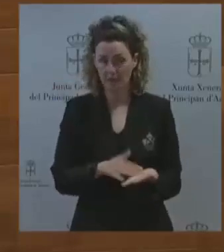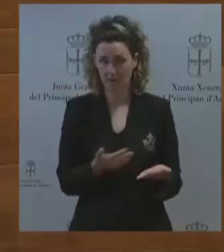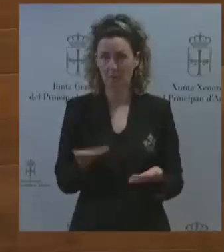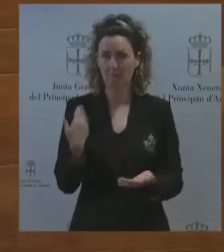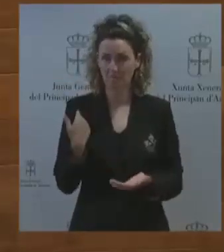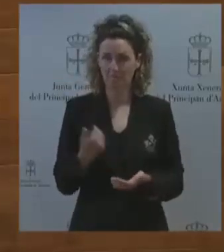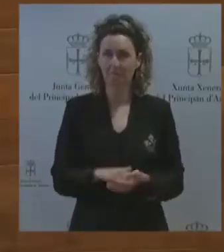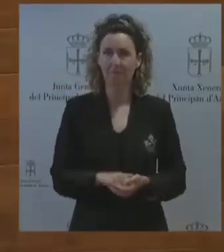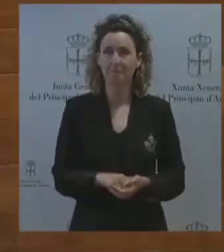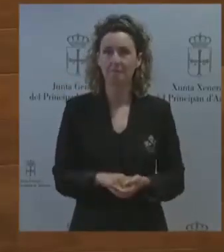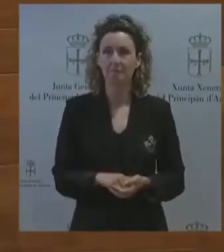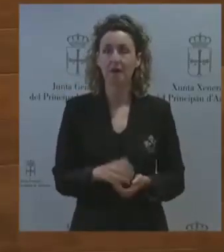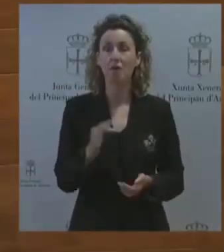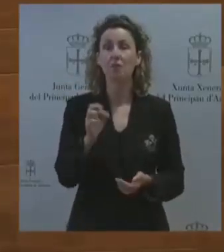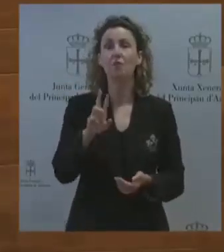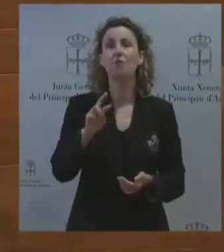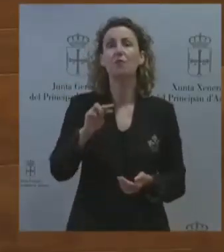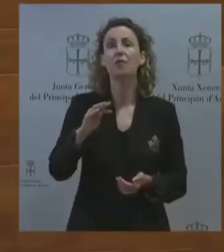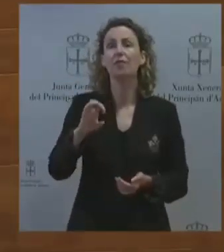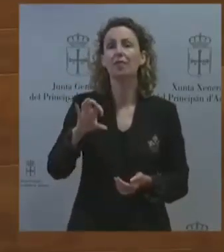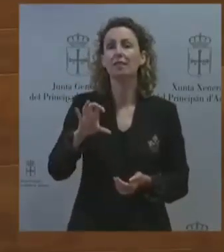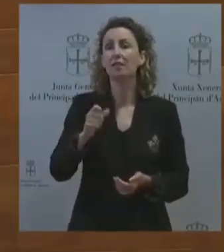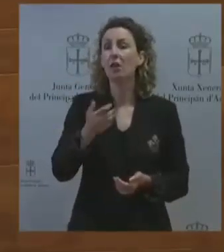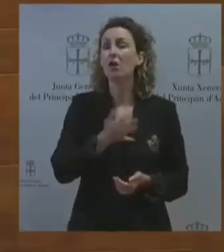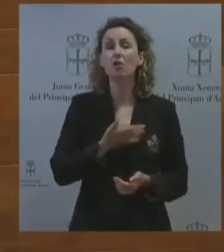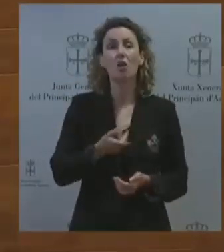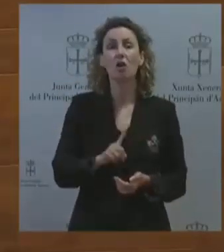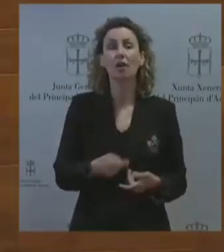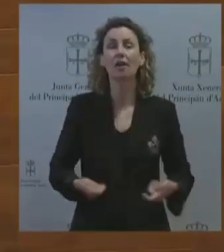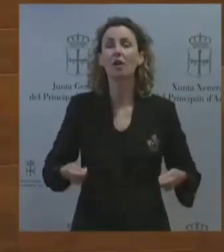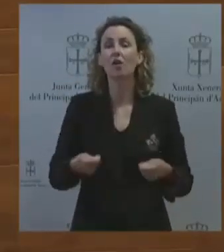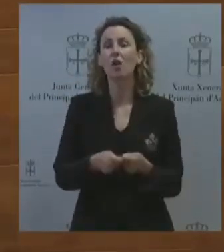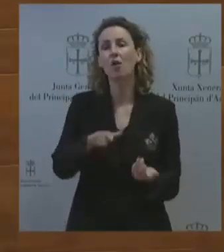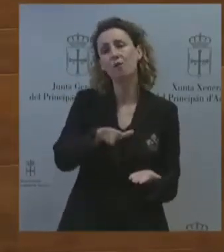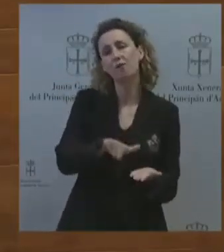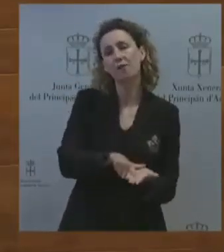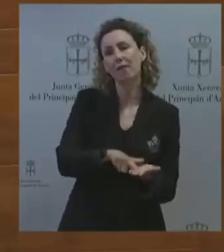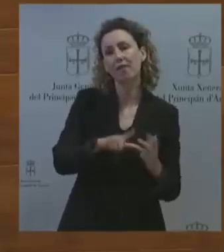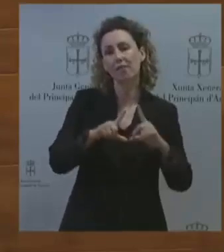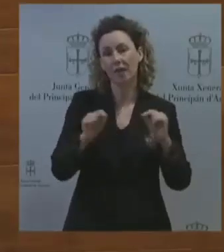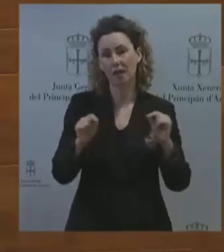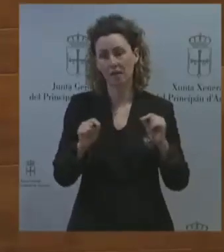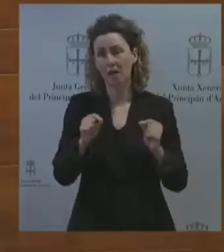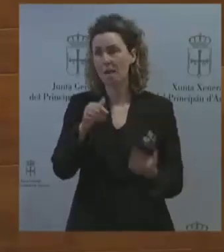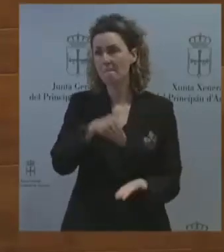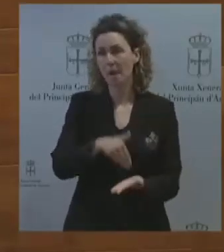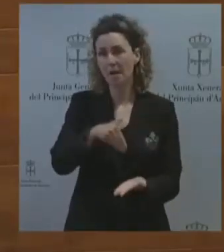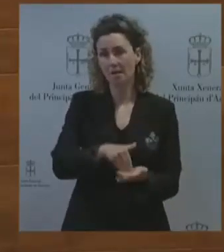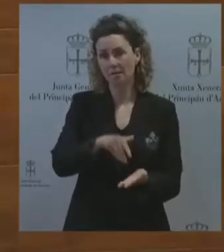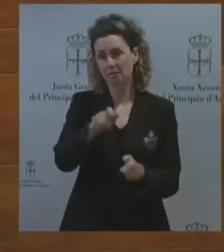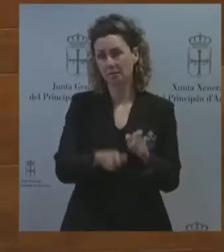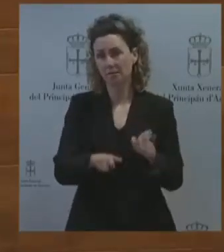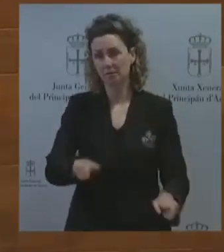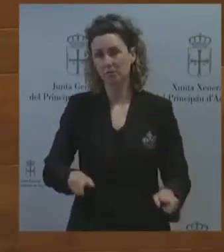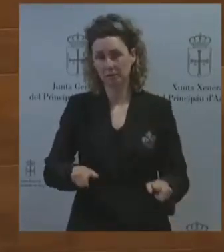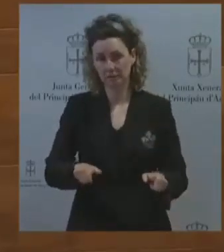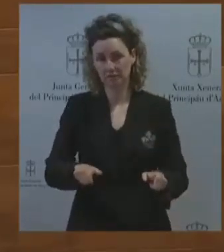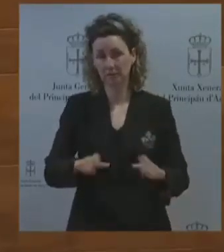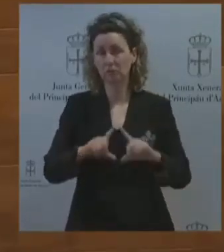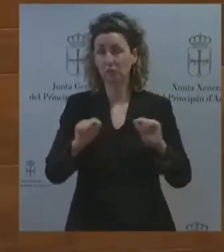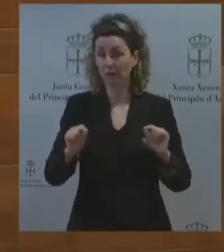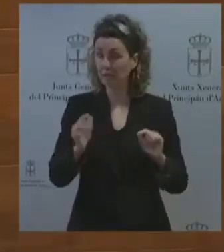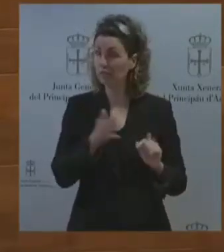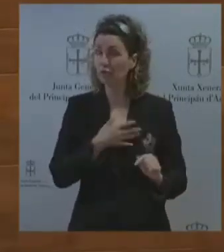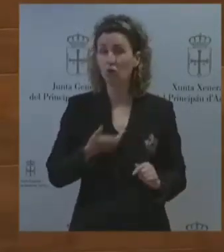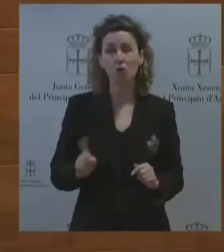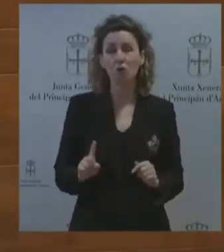no quieren la cooficialidad. Pues no, señor Barbón, hay miles de... y los llamará furcios, que no queremos que nos impongan una lengua